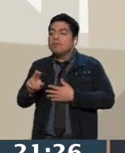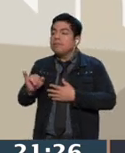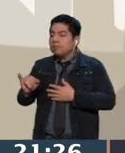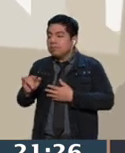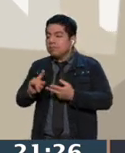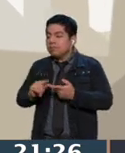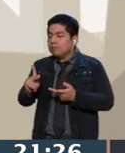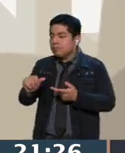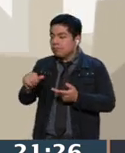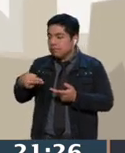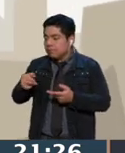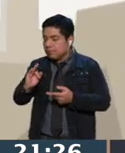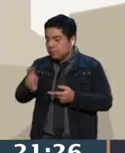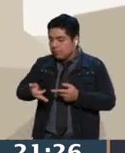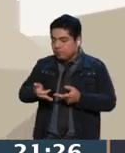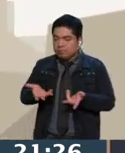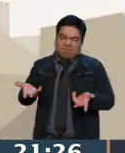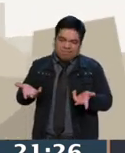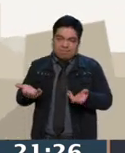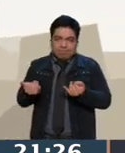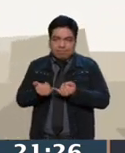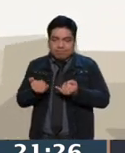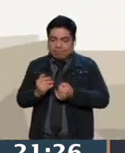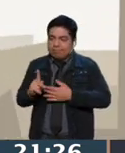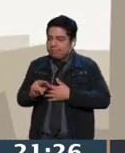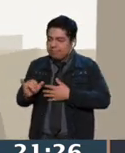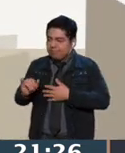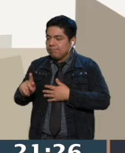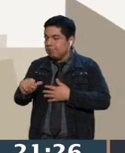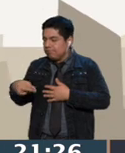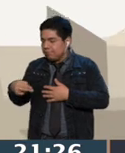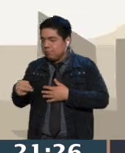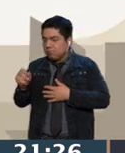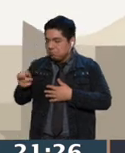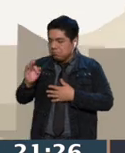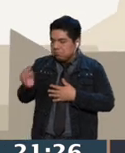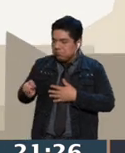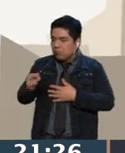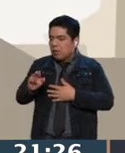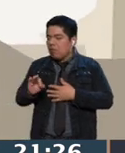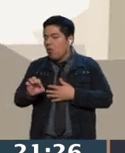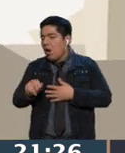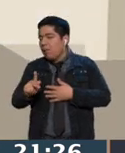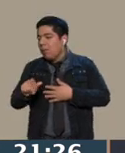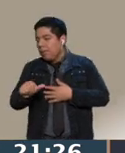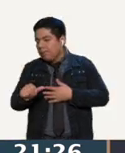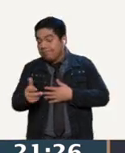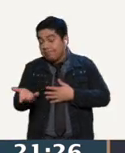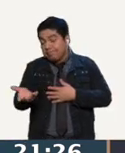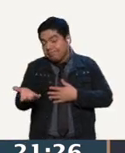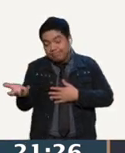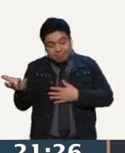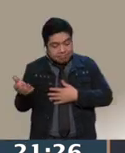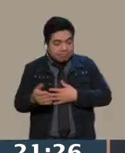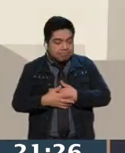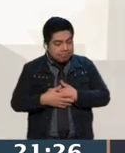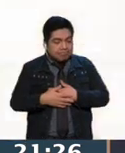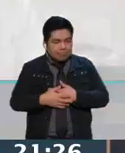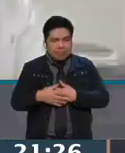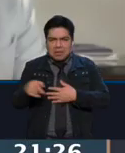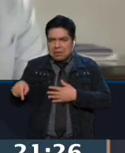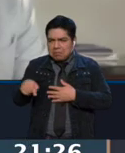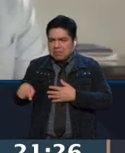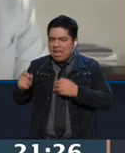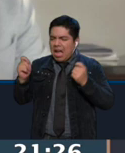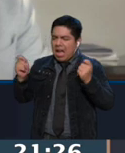momento la avalaron, como los legisladores del PRI y el PAN que en su momento avalaron el FOBAPROA. Así es, y que aparte lo celebraban. Yo